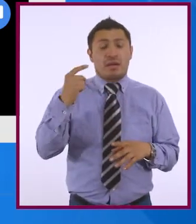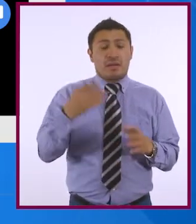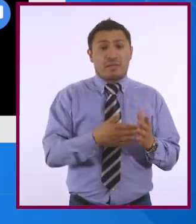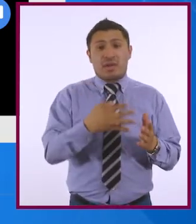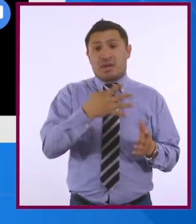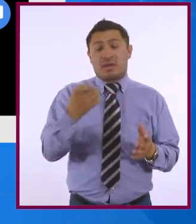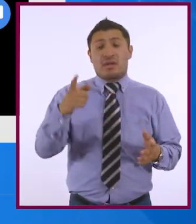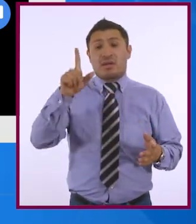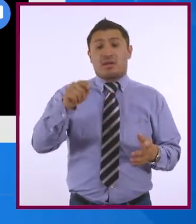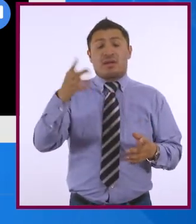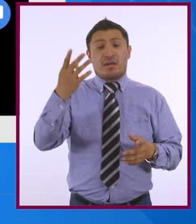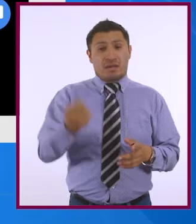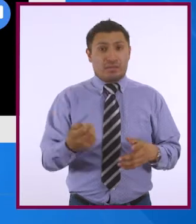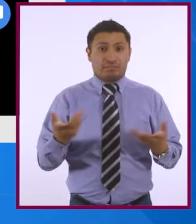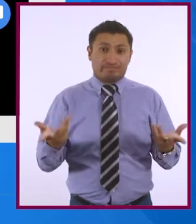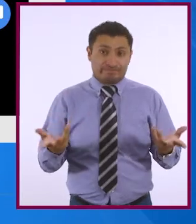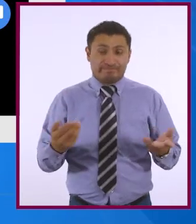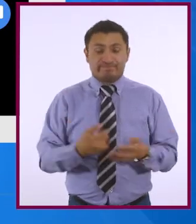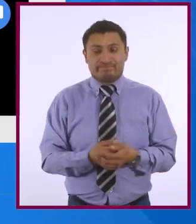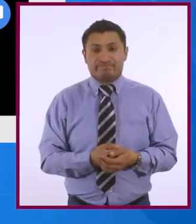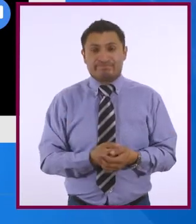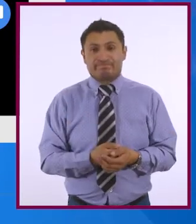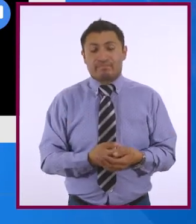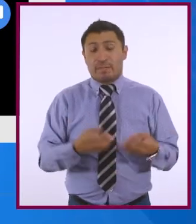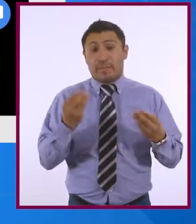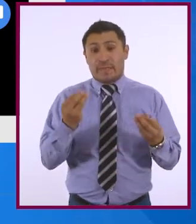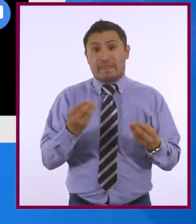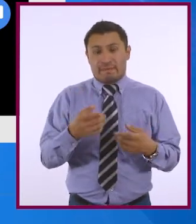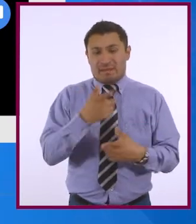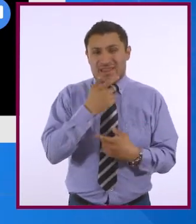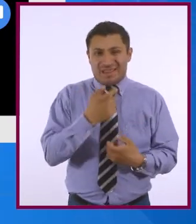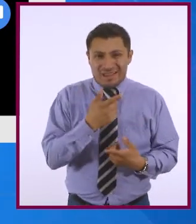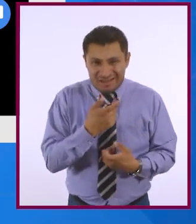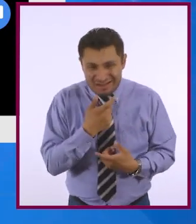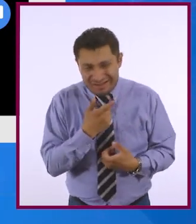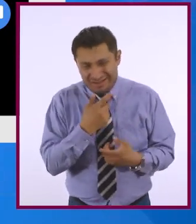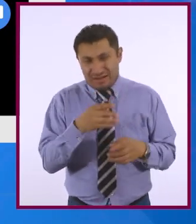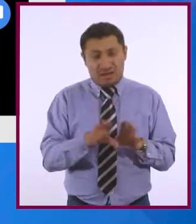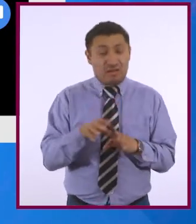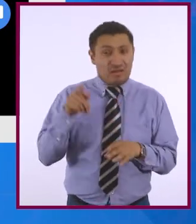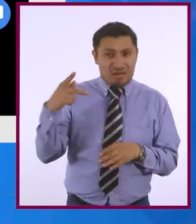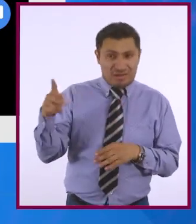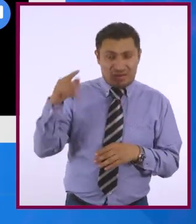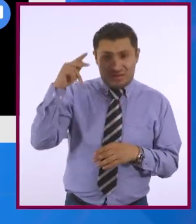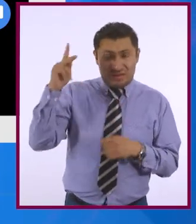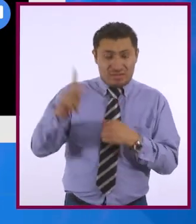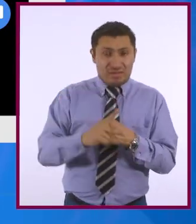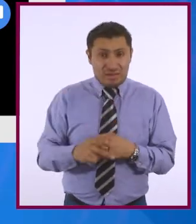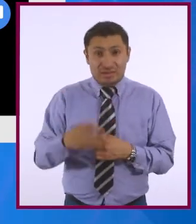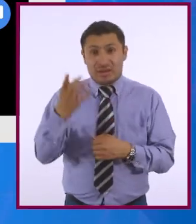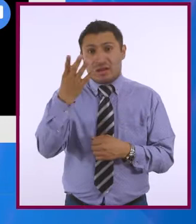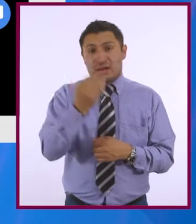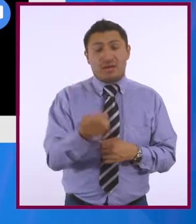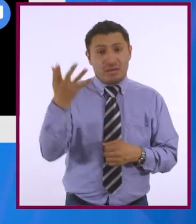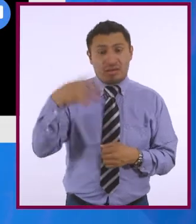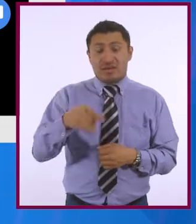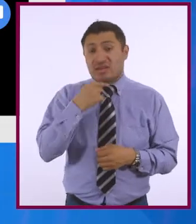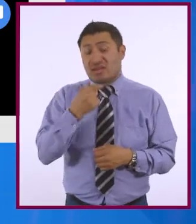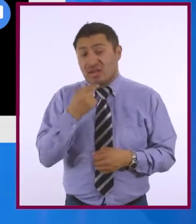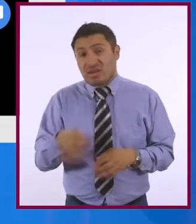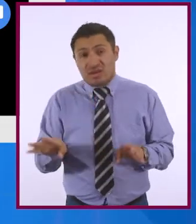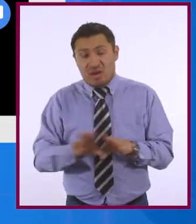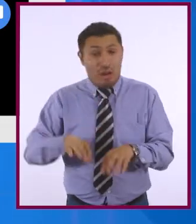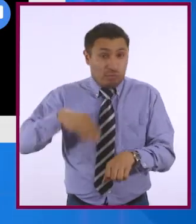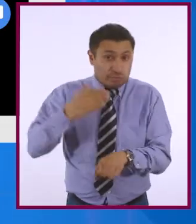79, en 1979, ¿no? Muchos se rieron en Suecia en su momento, pues 9 de 10 niñas y niños